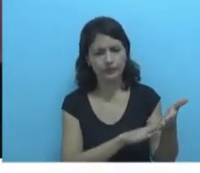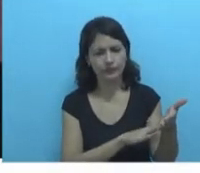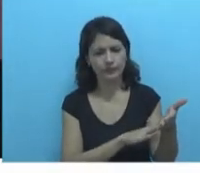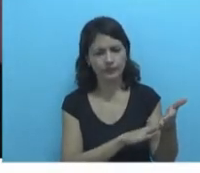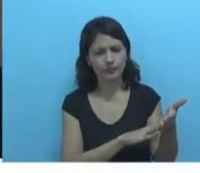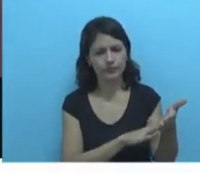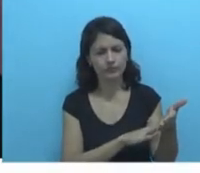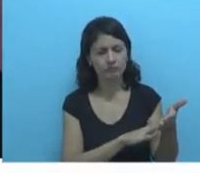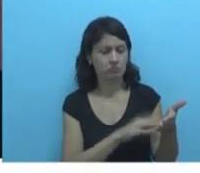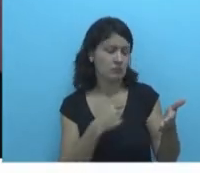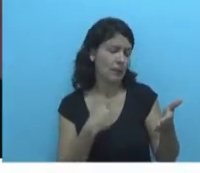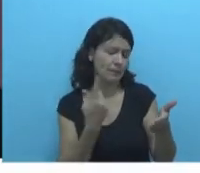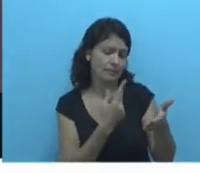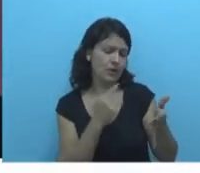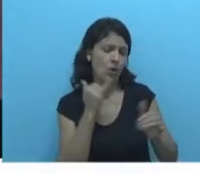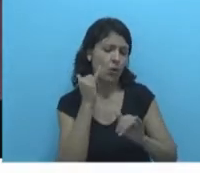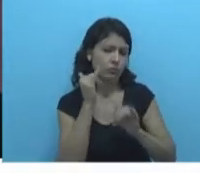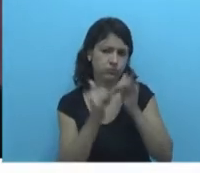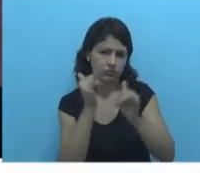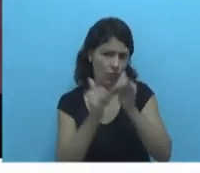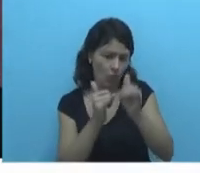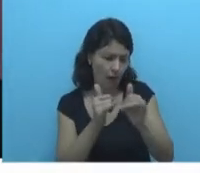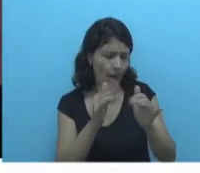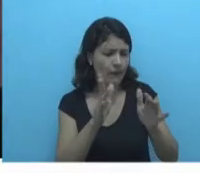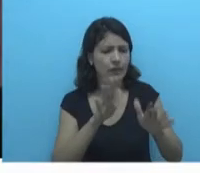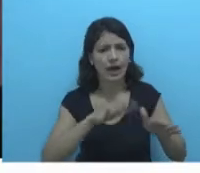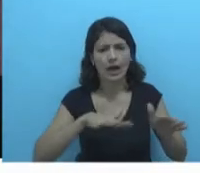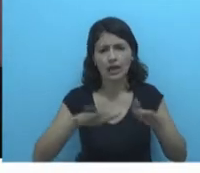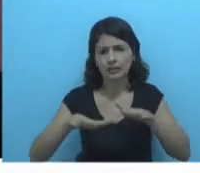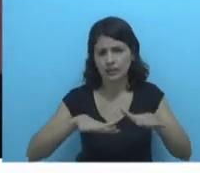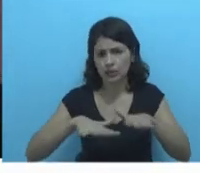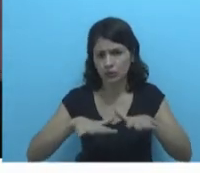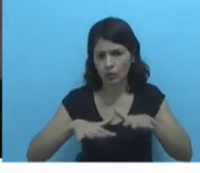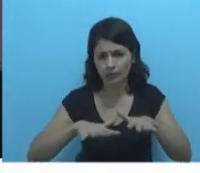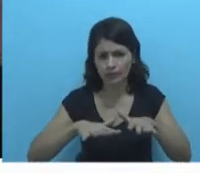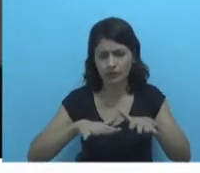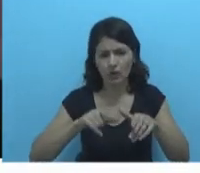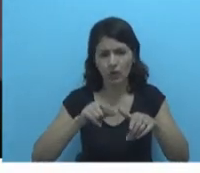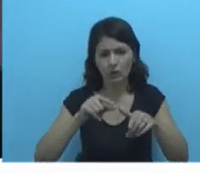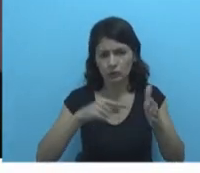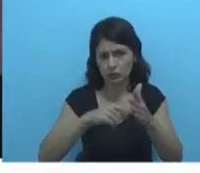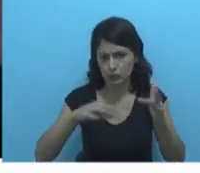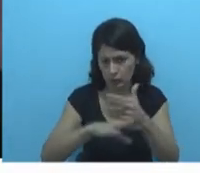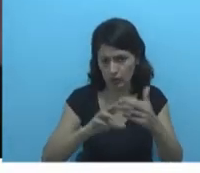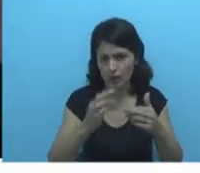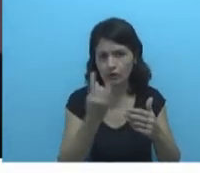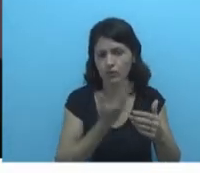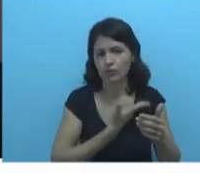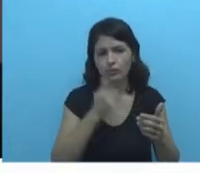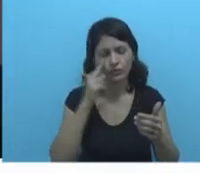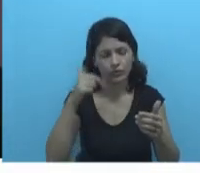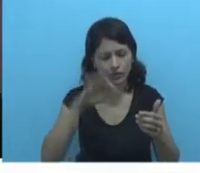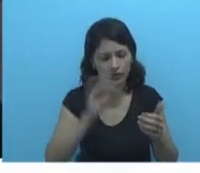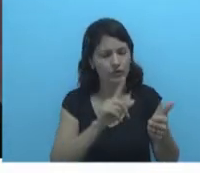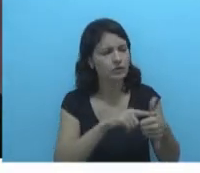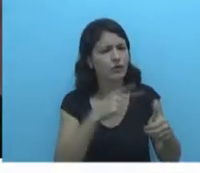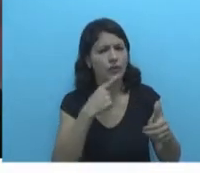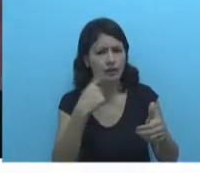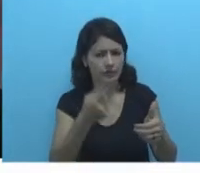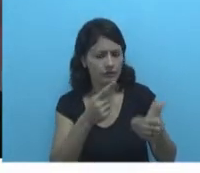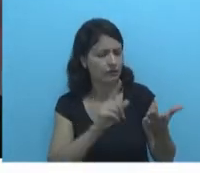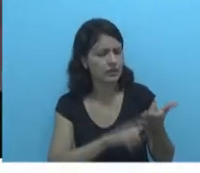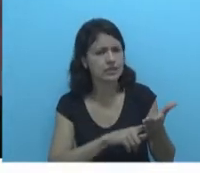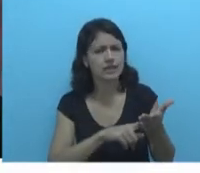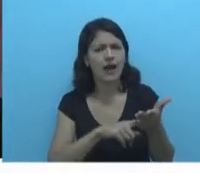cuenta la situación de Rufino, cómo está la cuestión. El doctor Colombra dice, en la posible falta de oxígeno, es